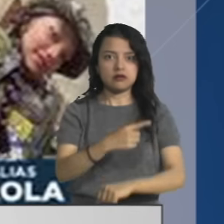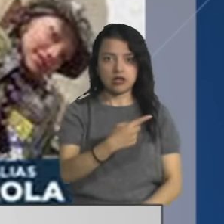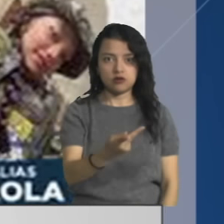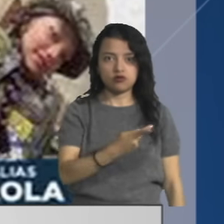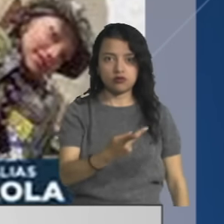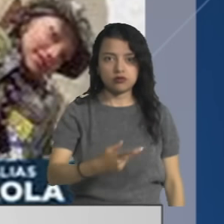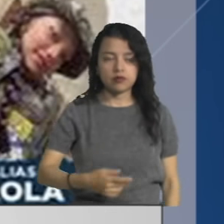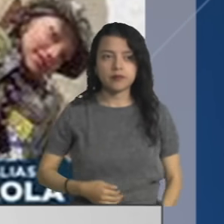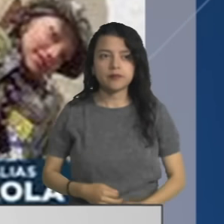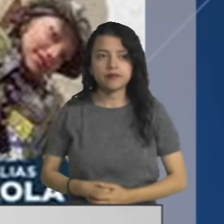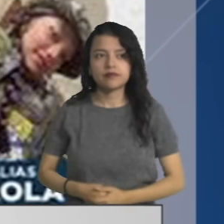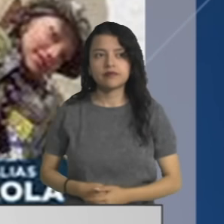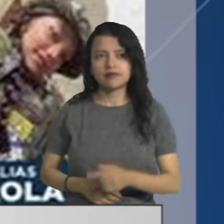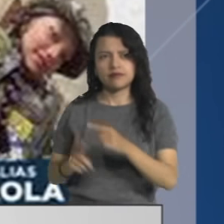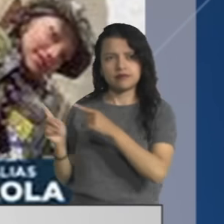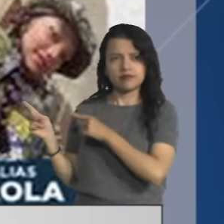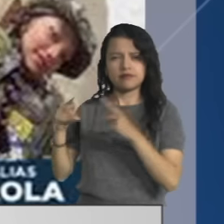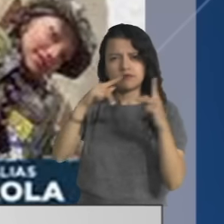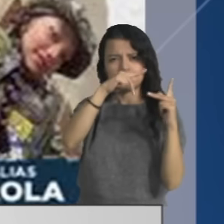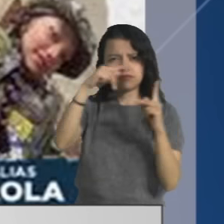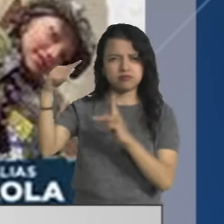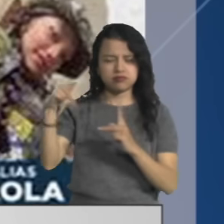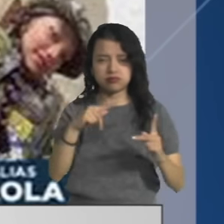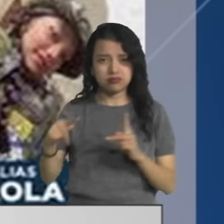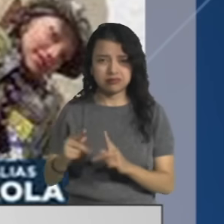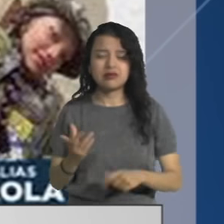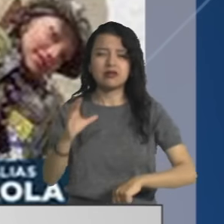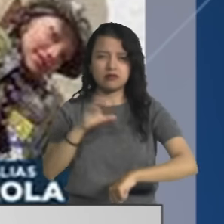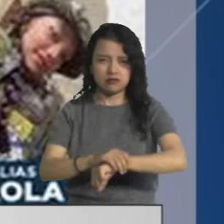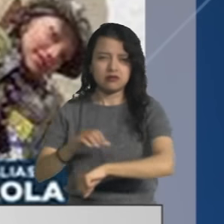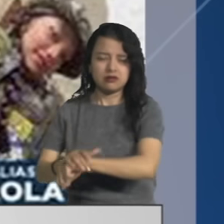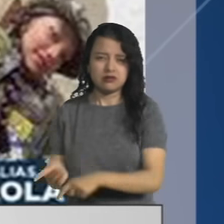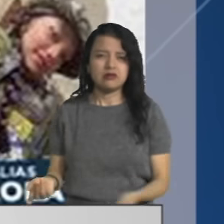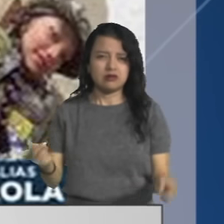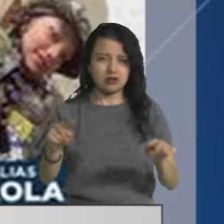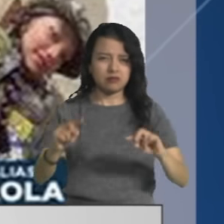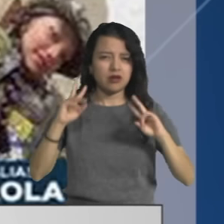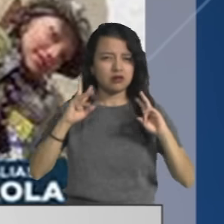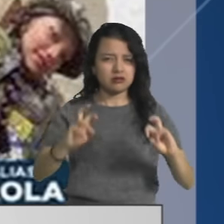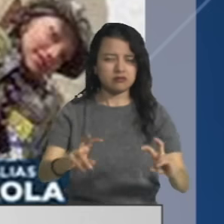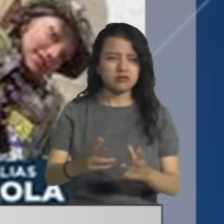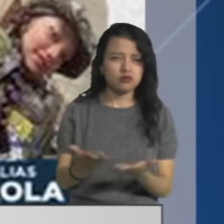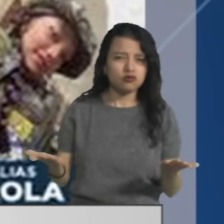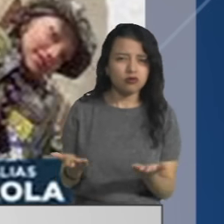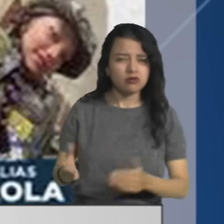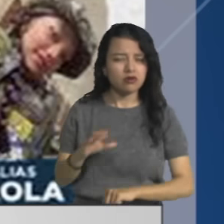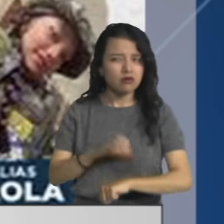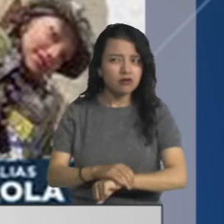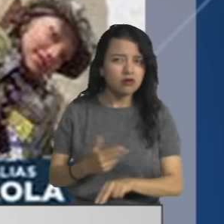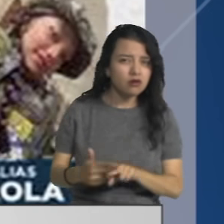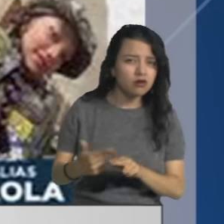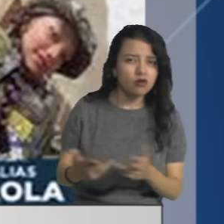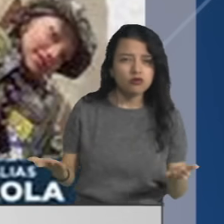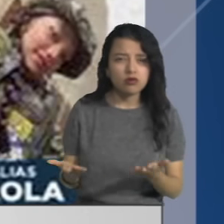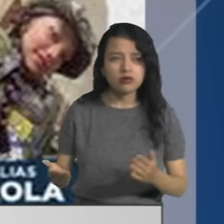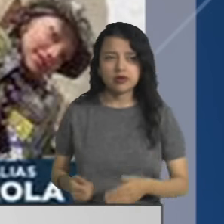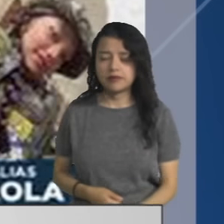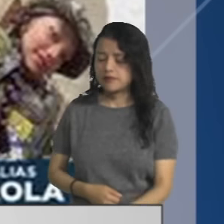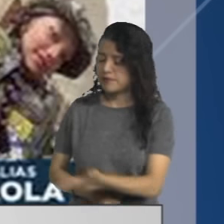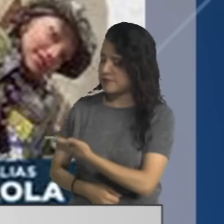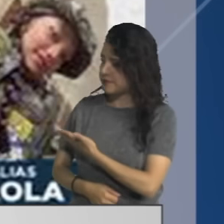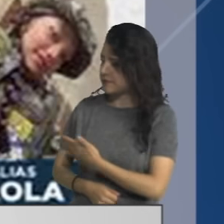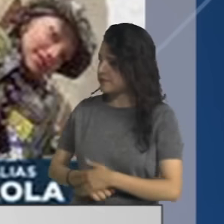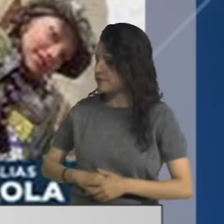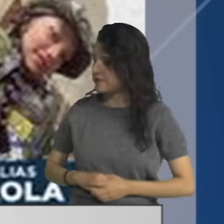Patiño, alias Carro Loco, alias Zamora, alias Dumar, alias Giovanni, alias Tavares, alias Pablo, alias Manteco,